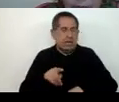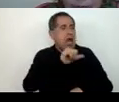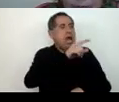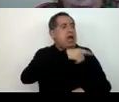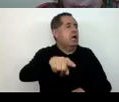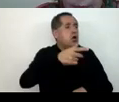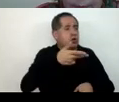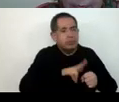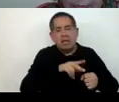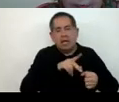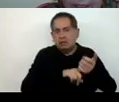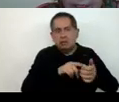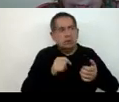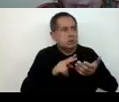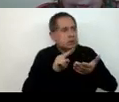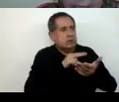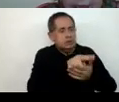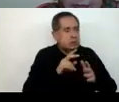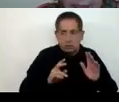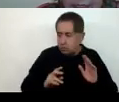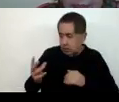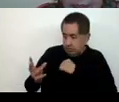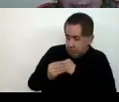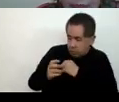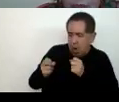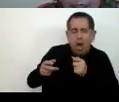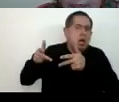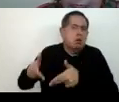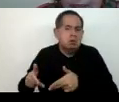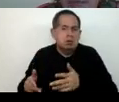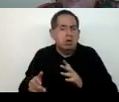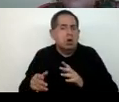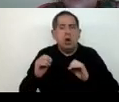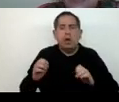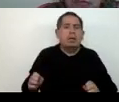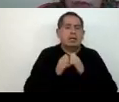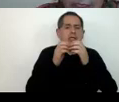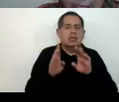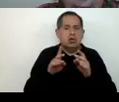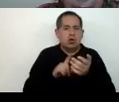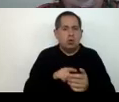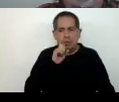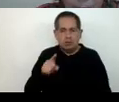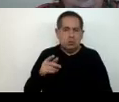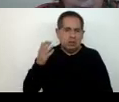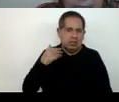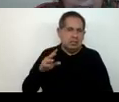salud para que atienda estas urgencias derivadas del acto